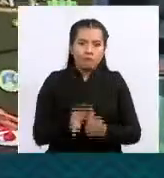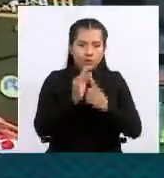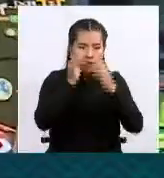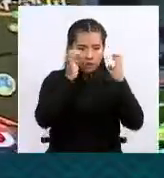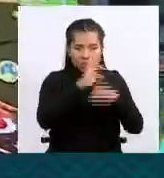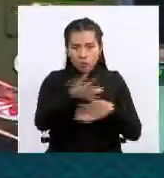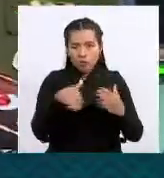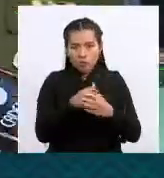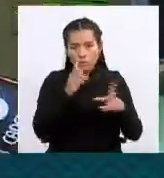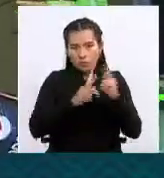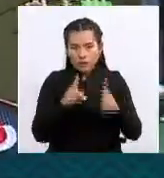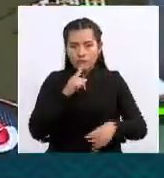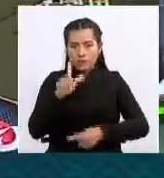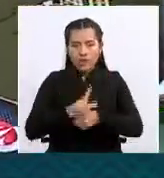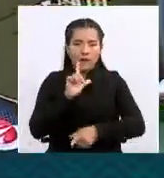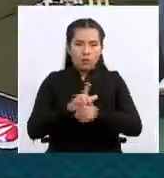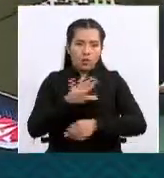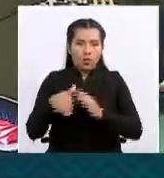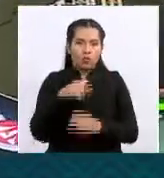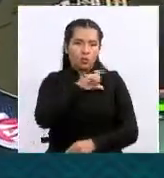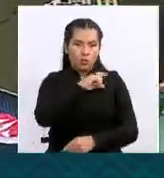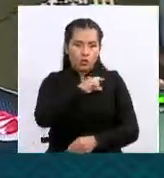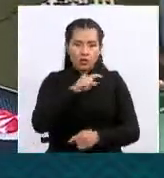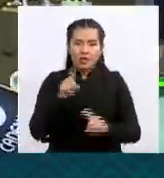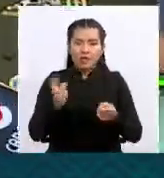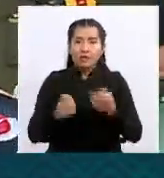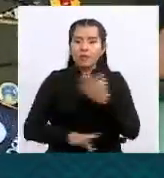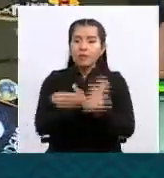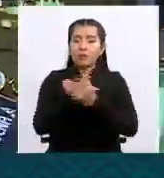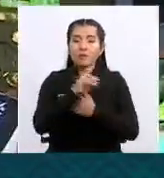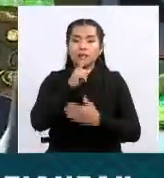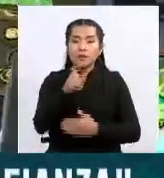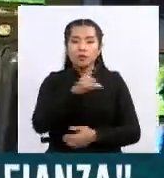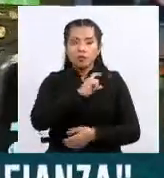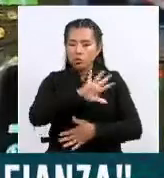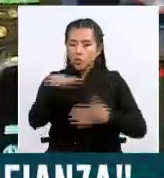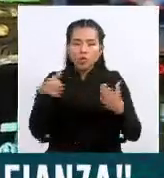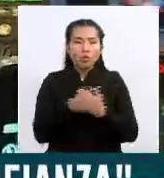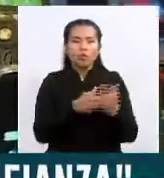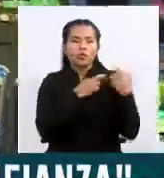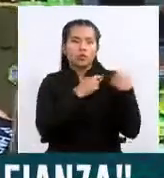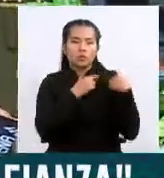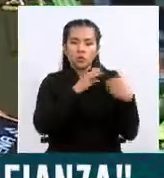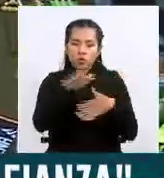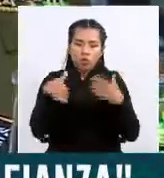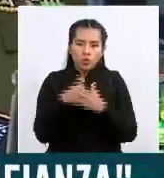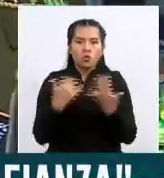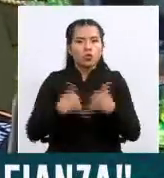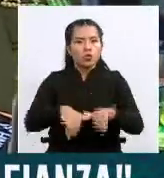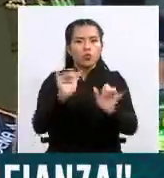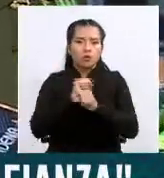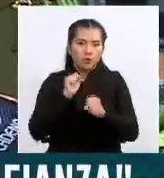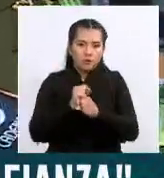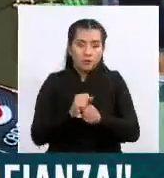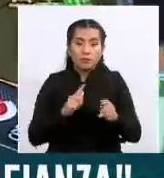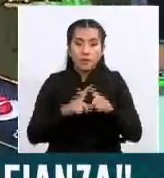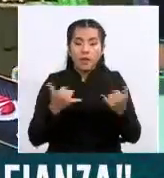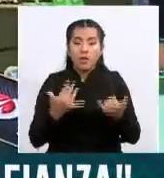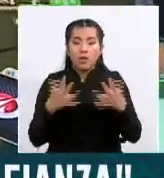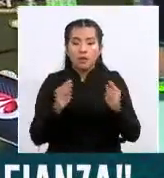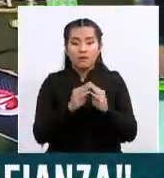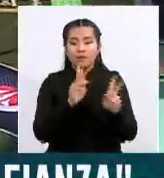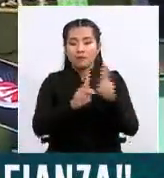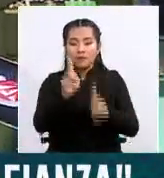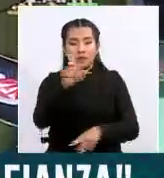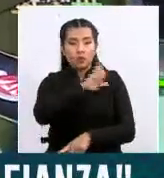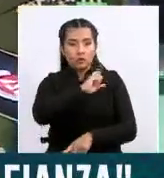la actividad de toda la labor policial. La seguridad es una competencia que nos involucra a todos y todas. Y desde ya la tarea que tiene el ciudadano